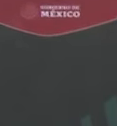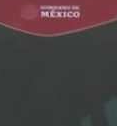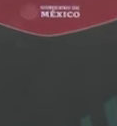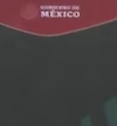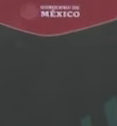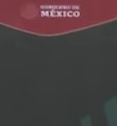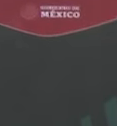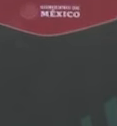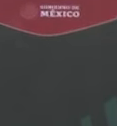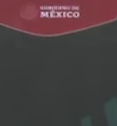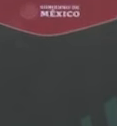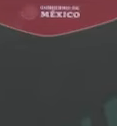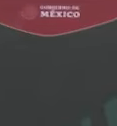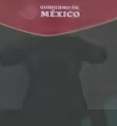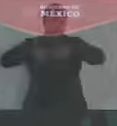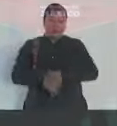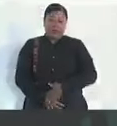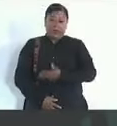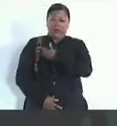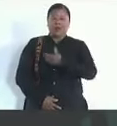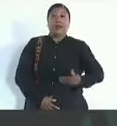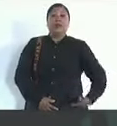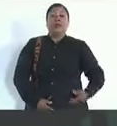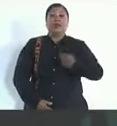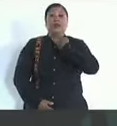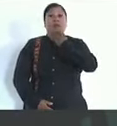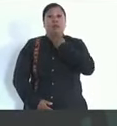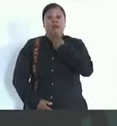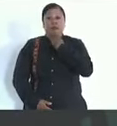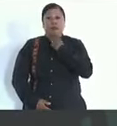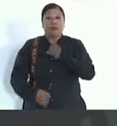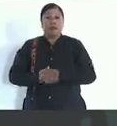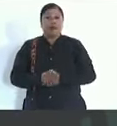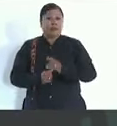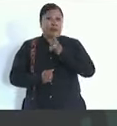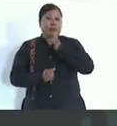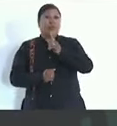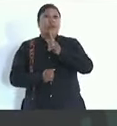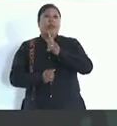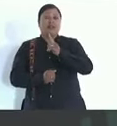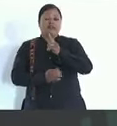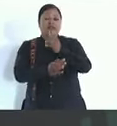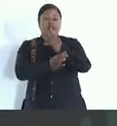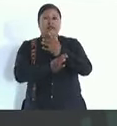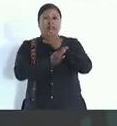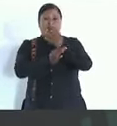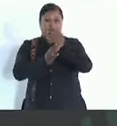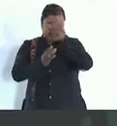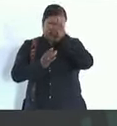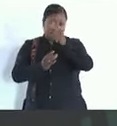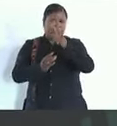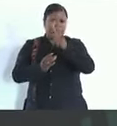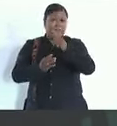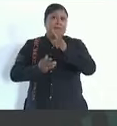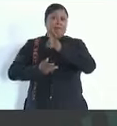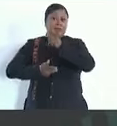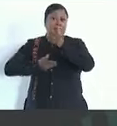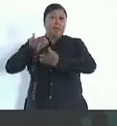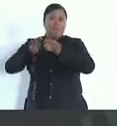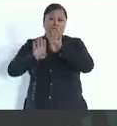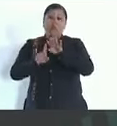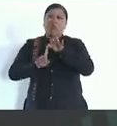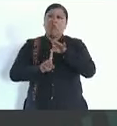todos. El presidente Andrés Manuel López Obrador estableció un postulado que se convirtió en guía para todo